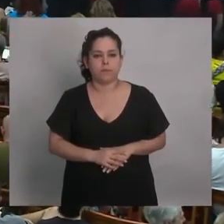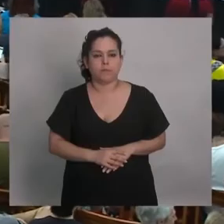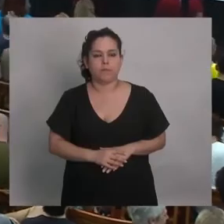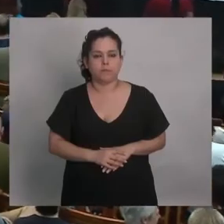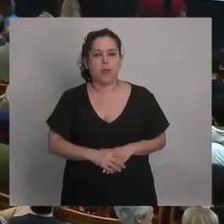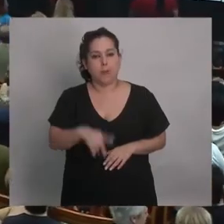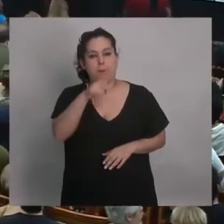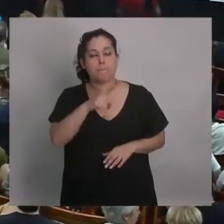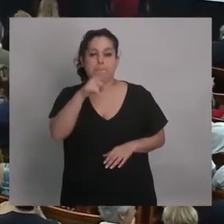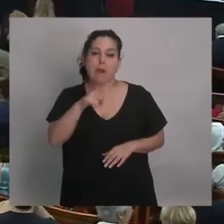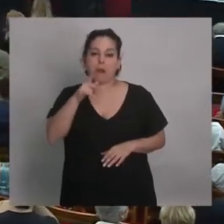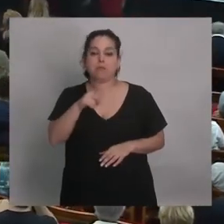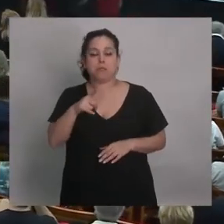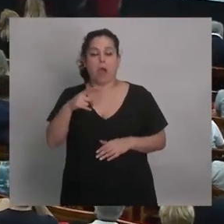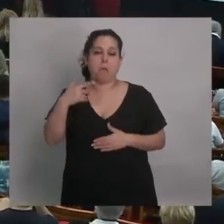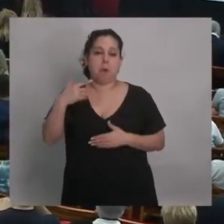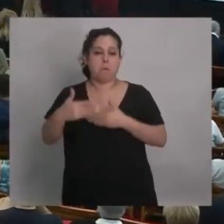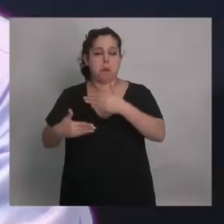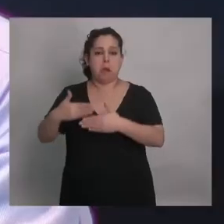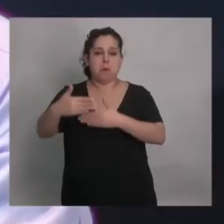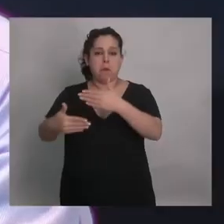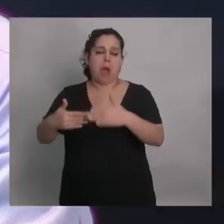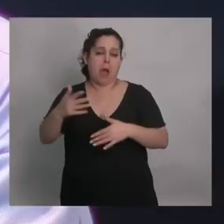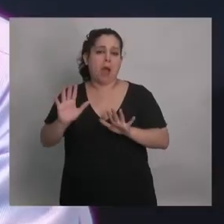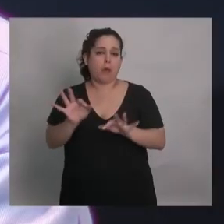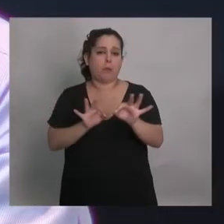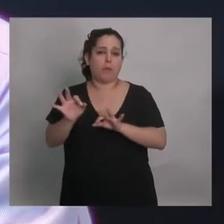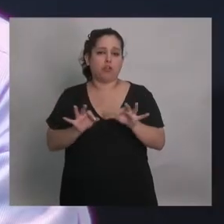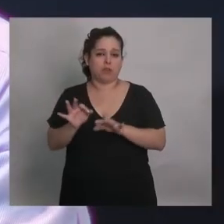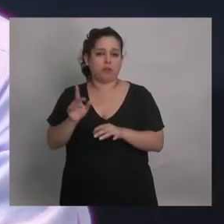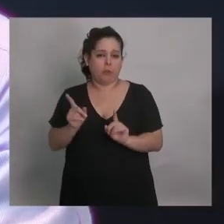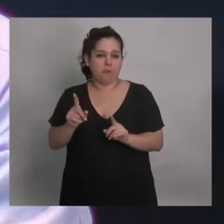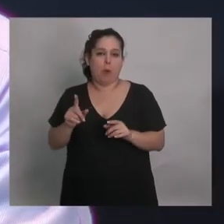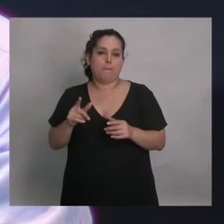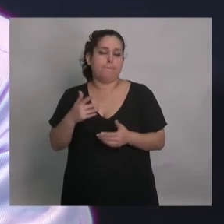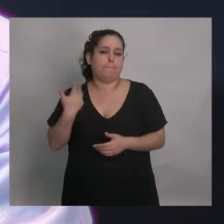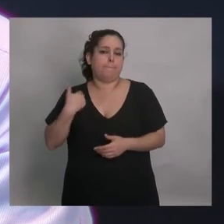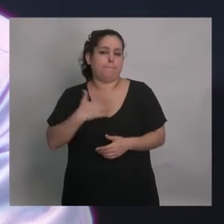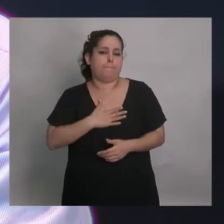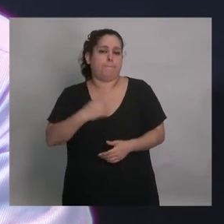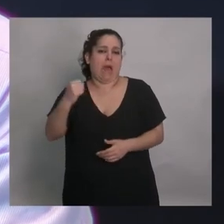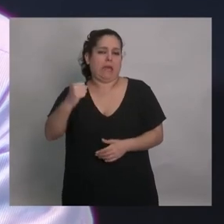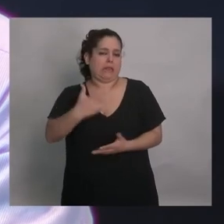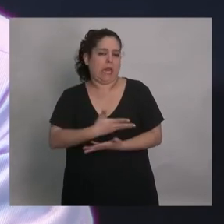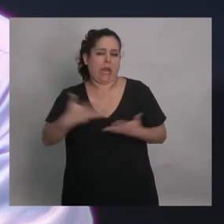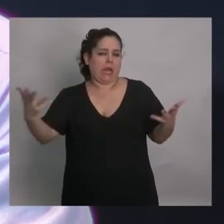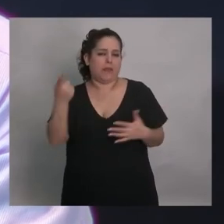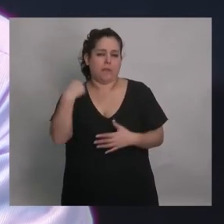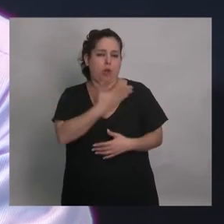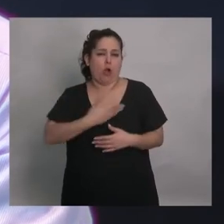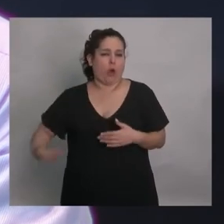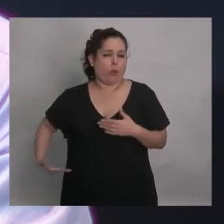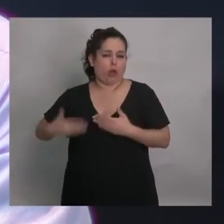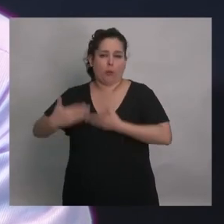parecía avanzar un proyecto de integración de la patria grande predominaban gobiernos progresistas que